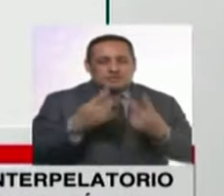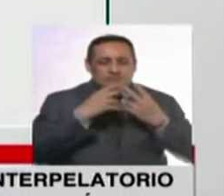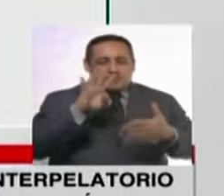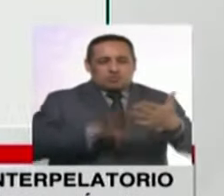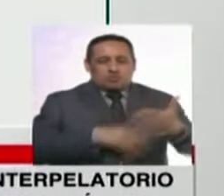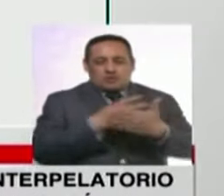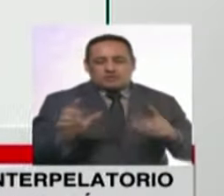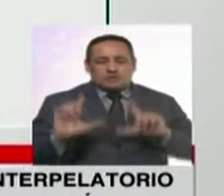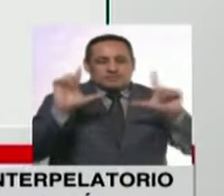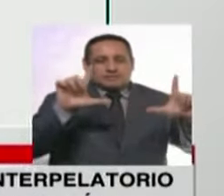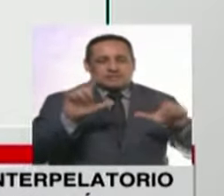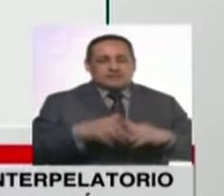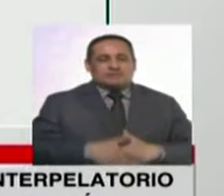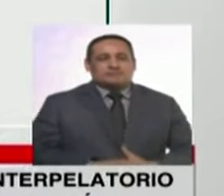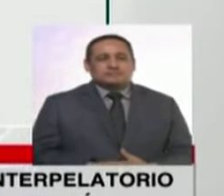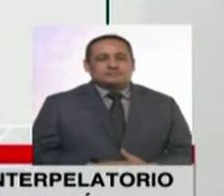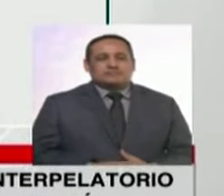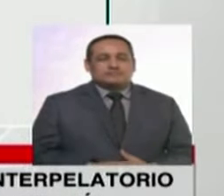el cuadro que se muestra